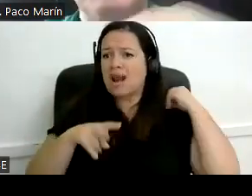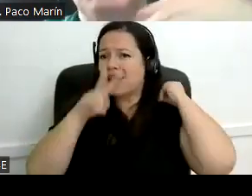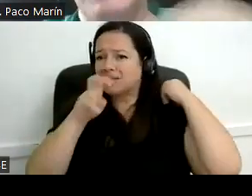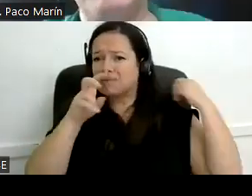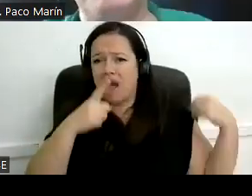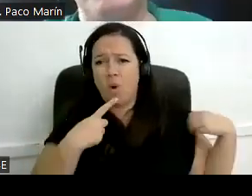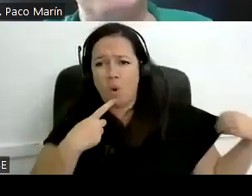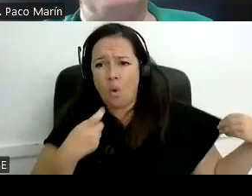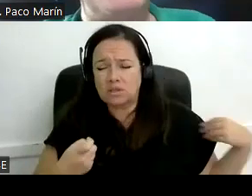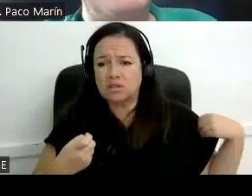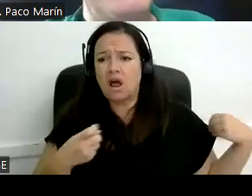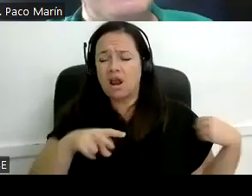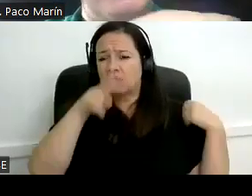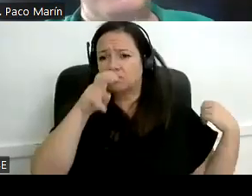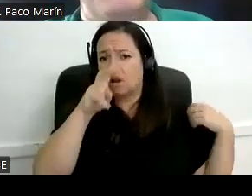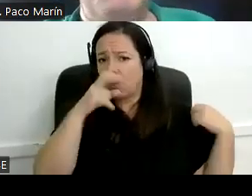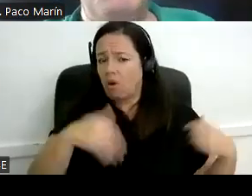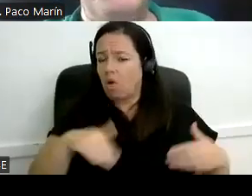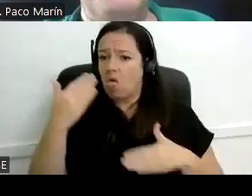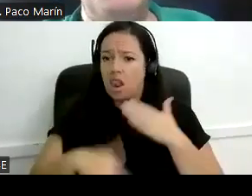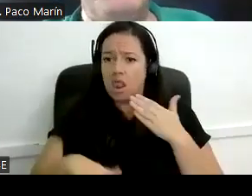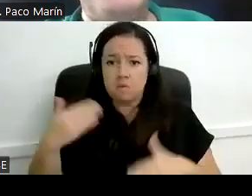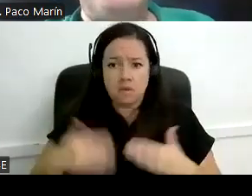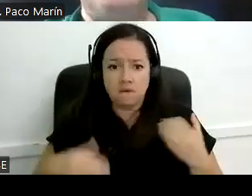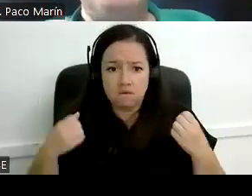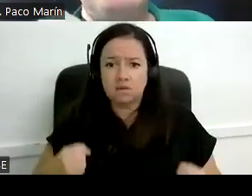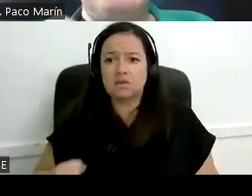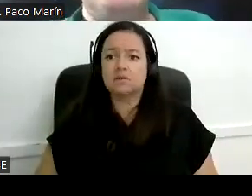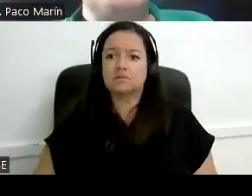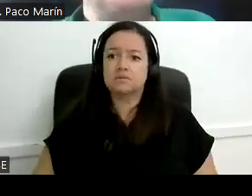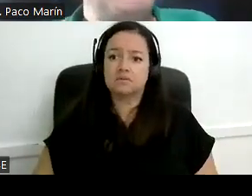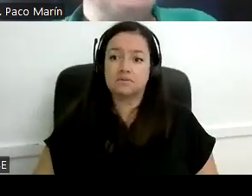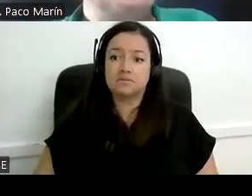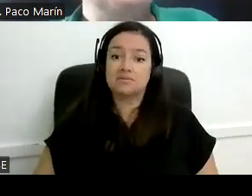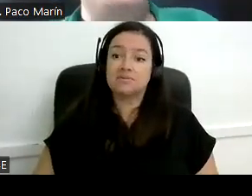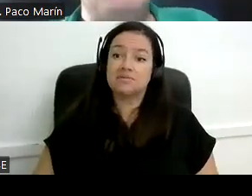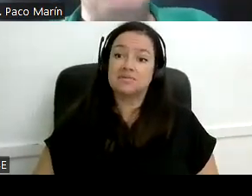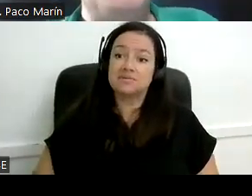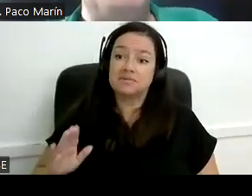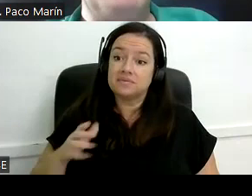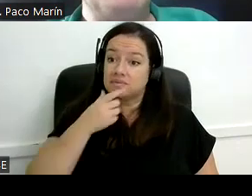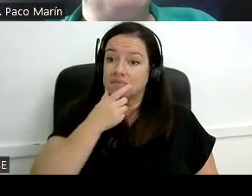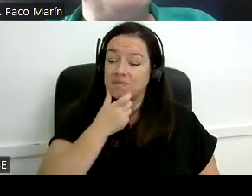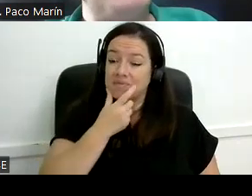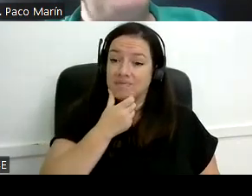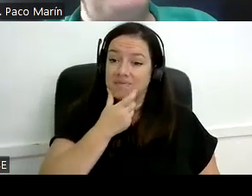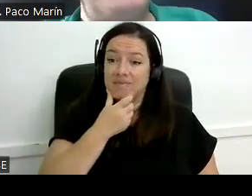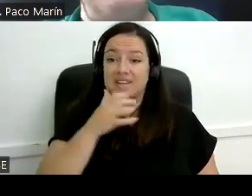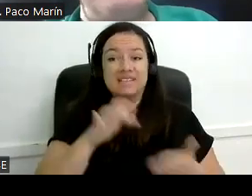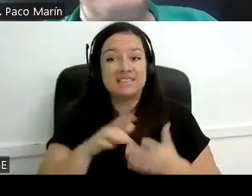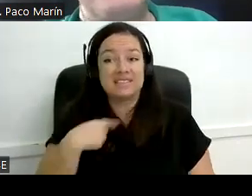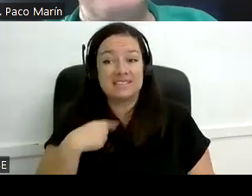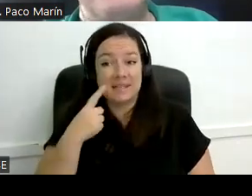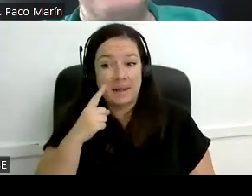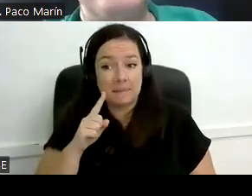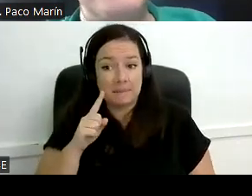barbaridad, tienen una capacidad respiratoria muy, muy bajita. Y lo que se produjo sobre todo a